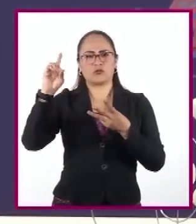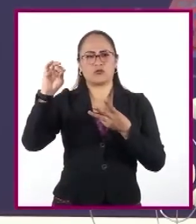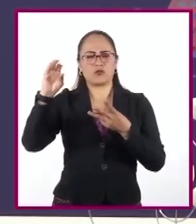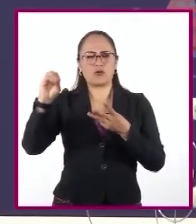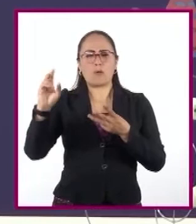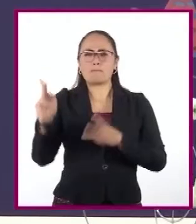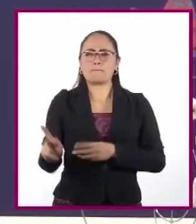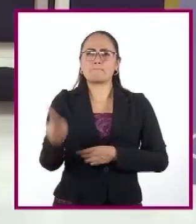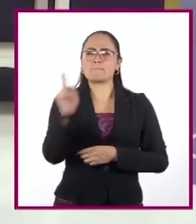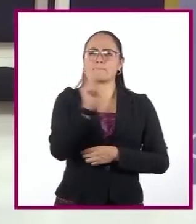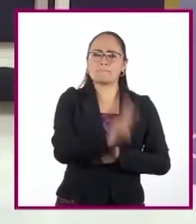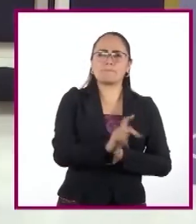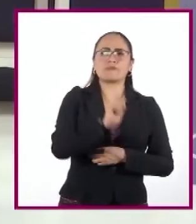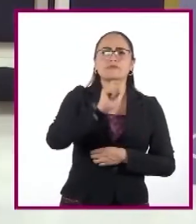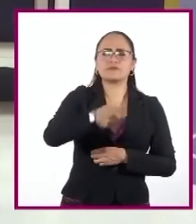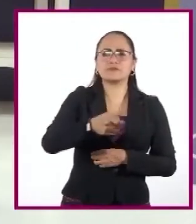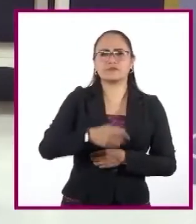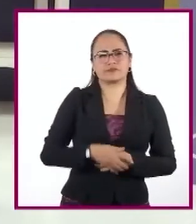tienen en común?